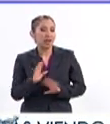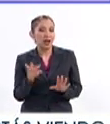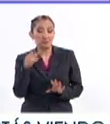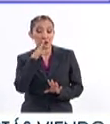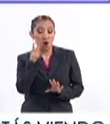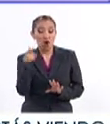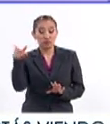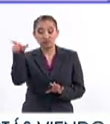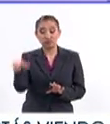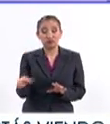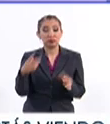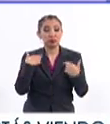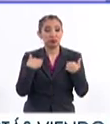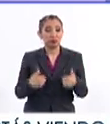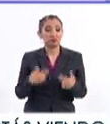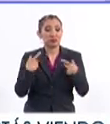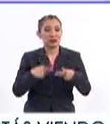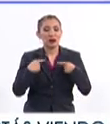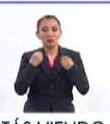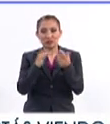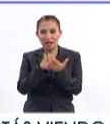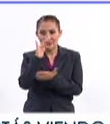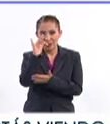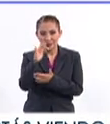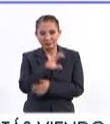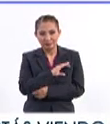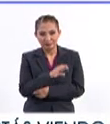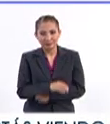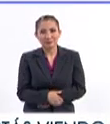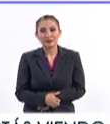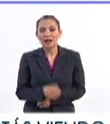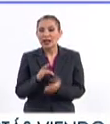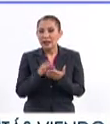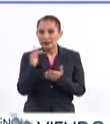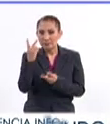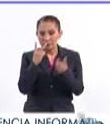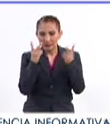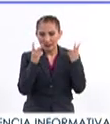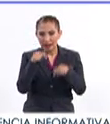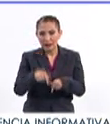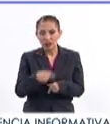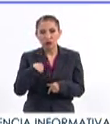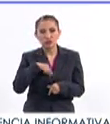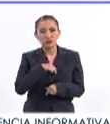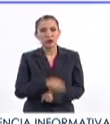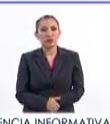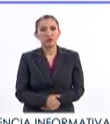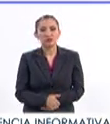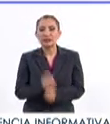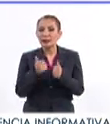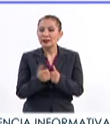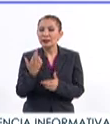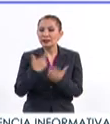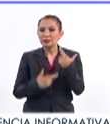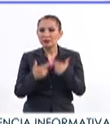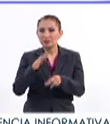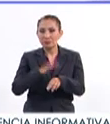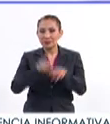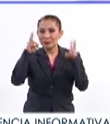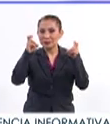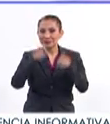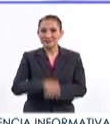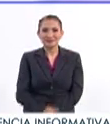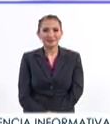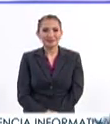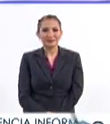su mejor recurso, que es el recurso humano. Muchas gracias, Enrique, te agradezco mucho. Te agradezco mucho que haya venido a platicar con nosotros. No se vaya, regresamos, tenemos